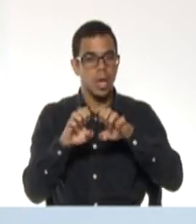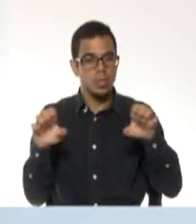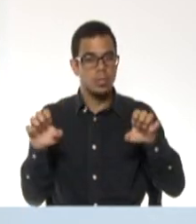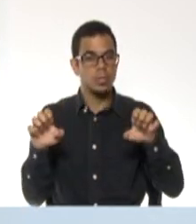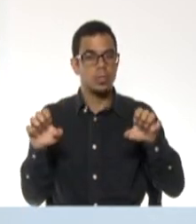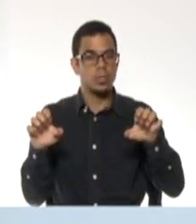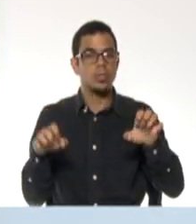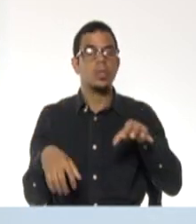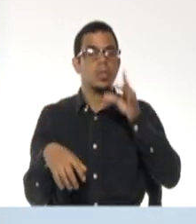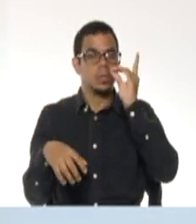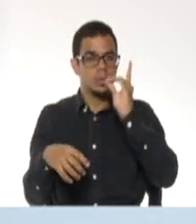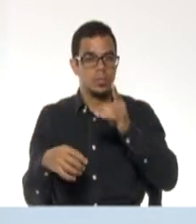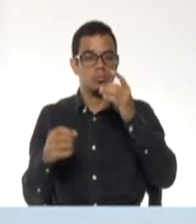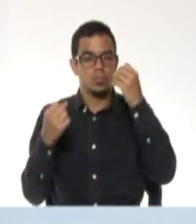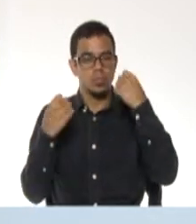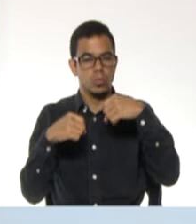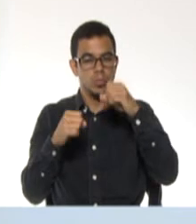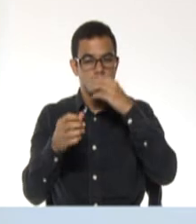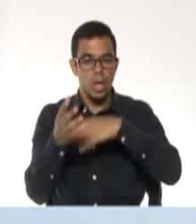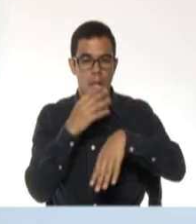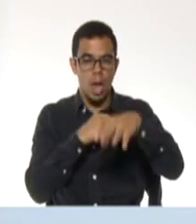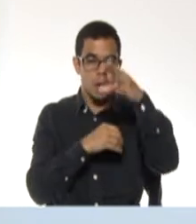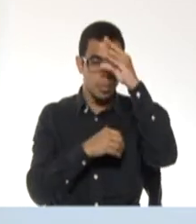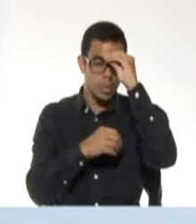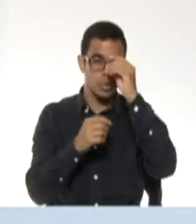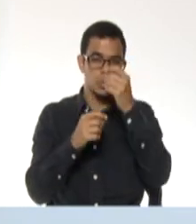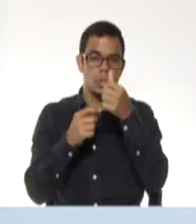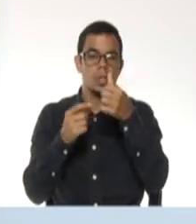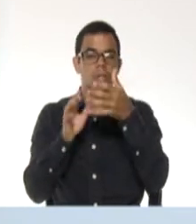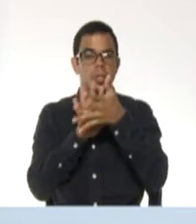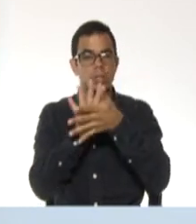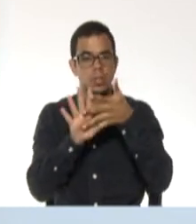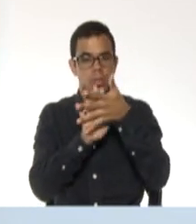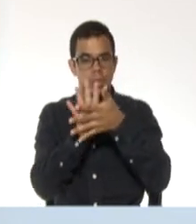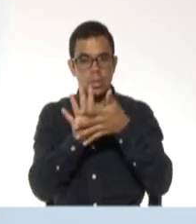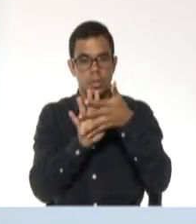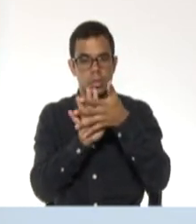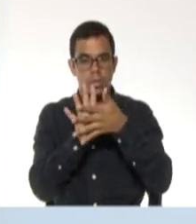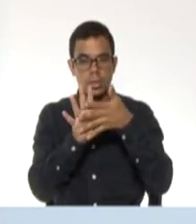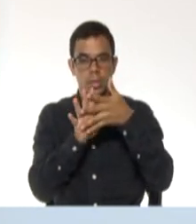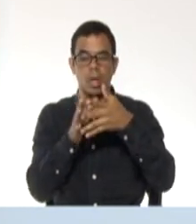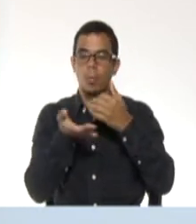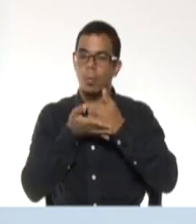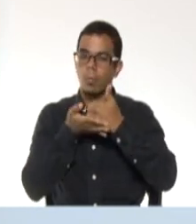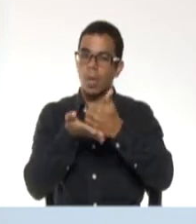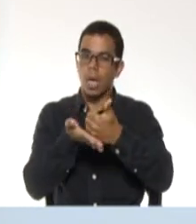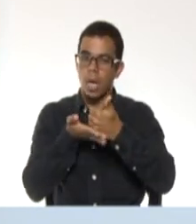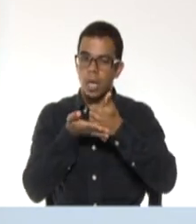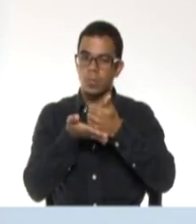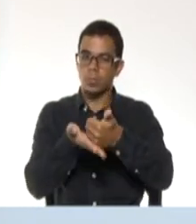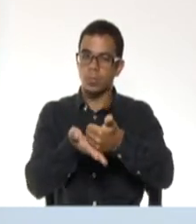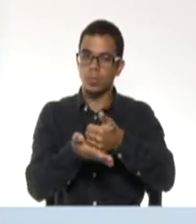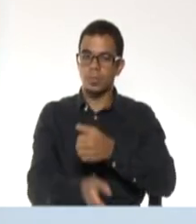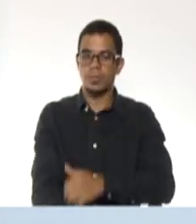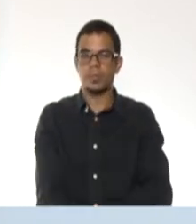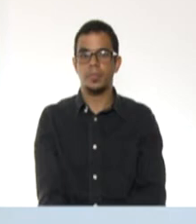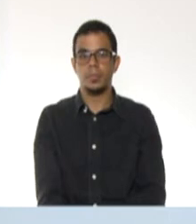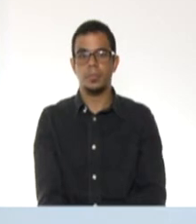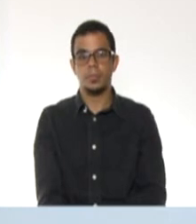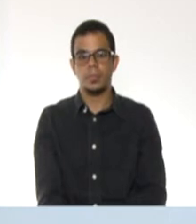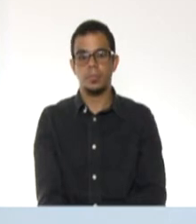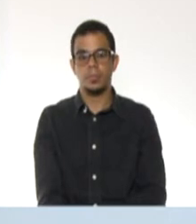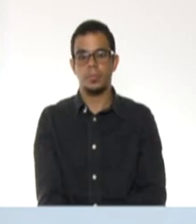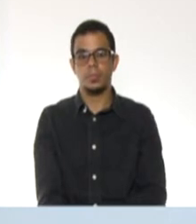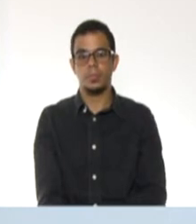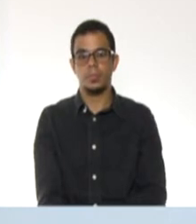lo tanto, debemos apropiarnos como familia de cada una de estas palabras en lengua de señas venezolana.